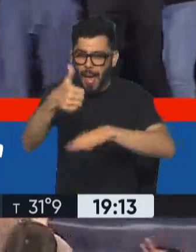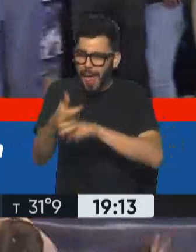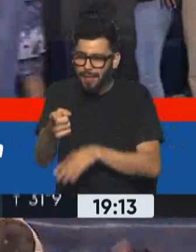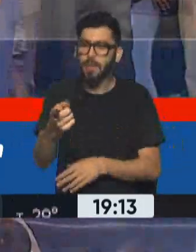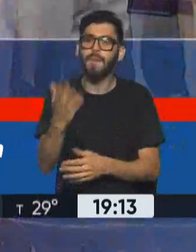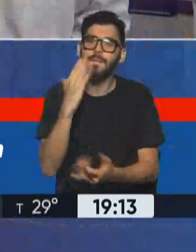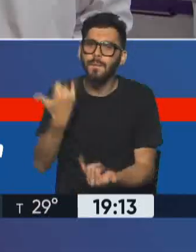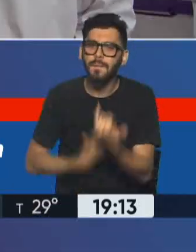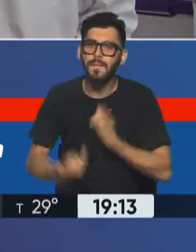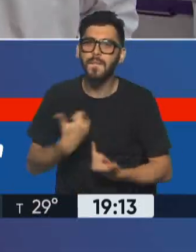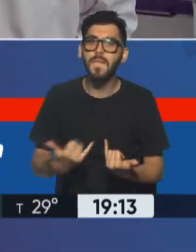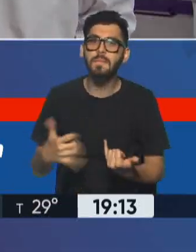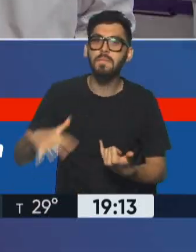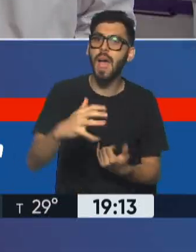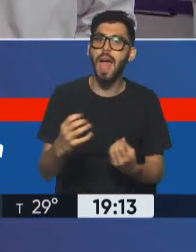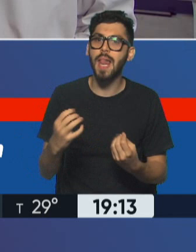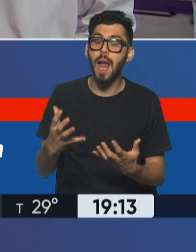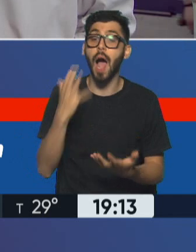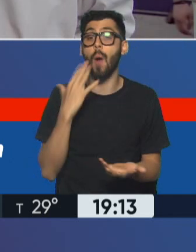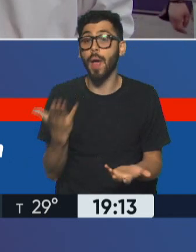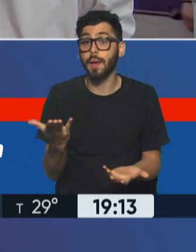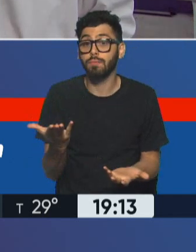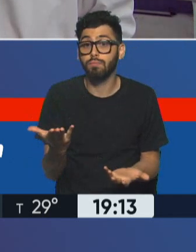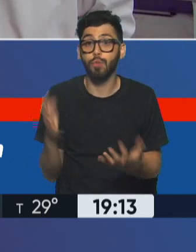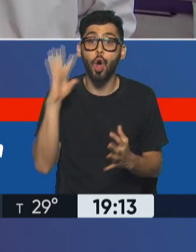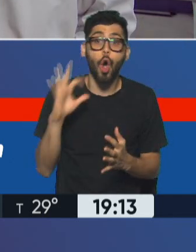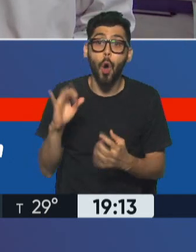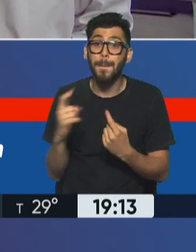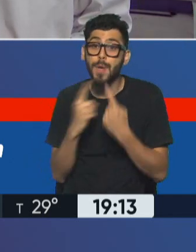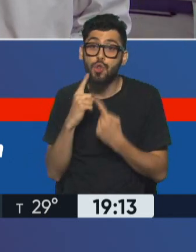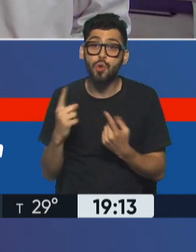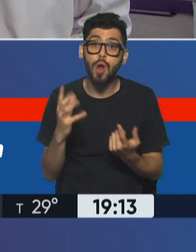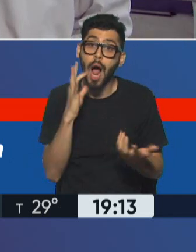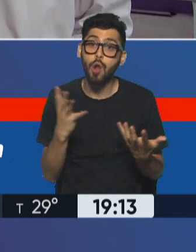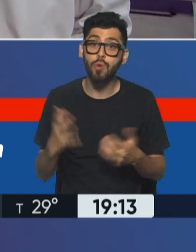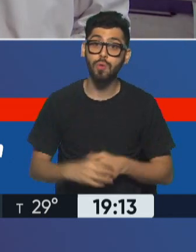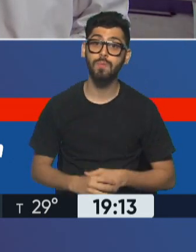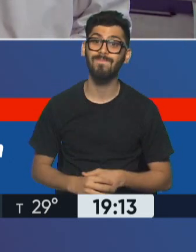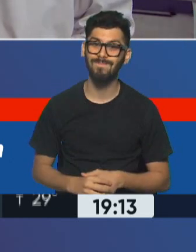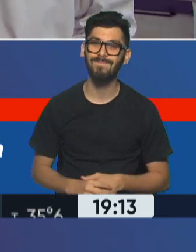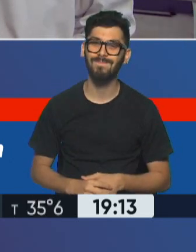las primeras impresiones y quizás las primeras opiniones así de lo que puedas recabar. Gabriel.